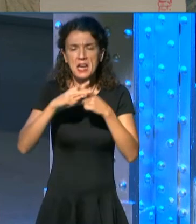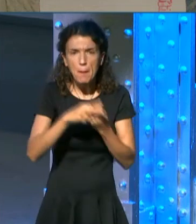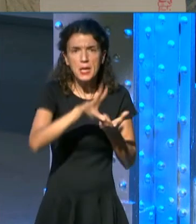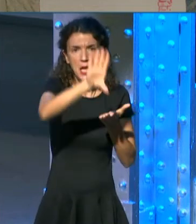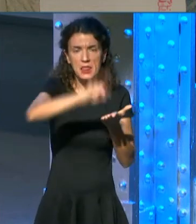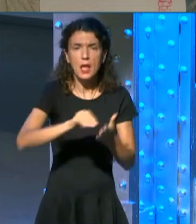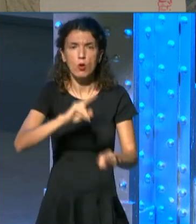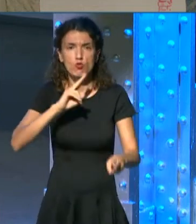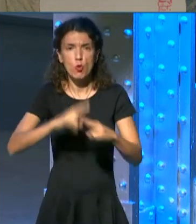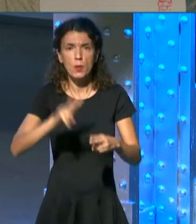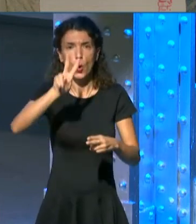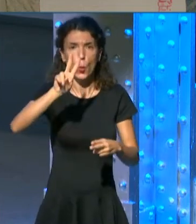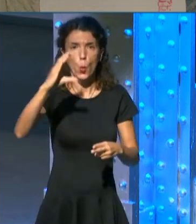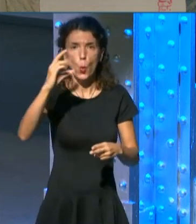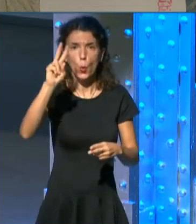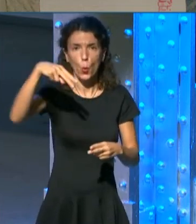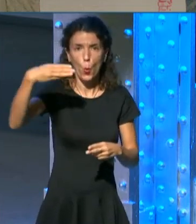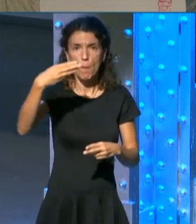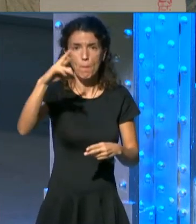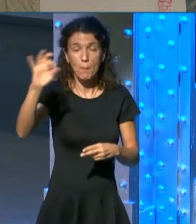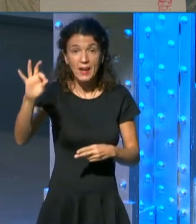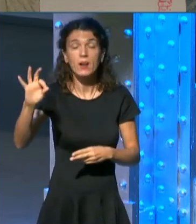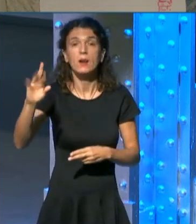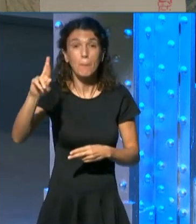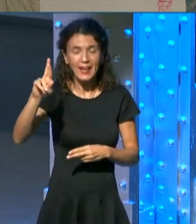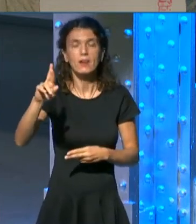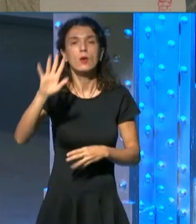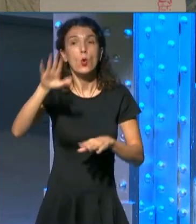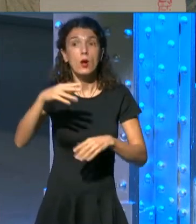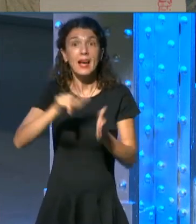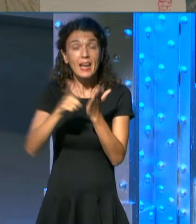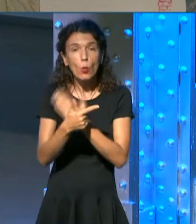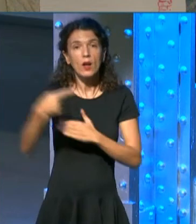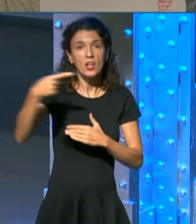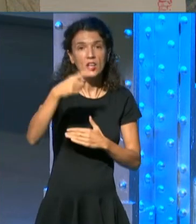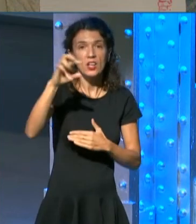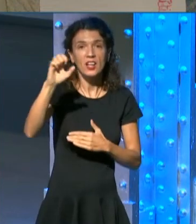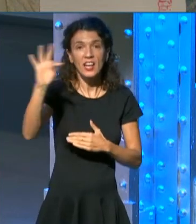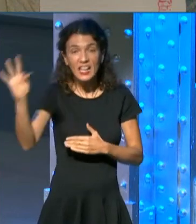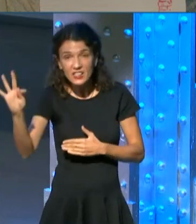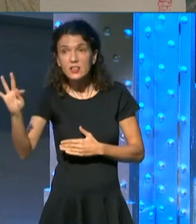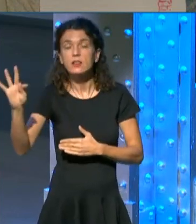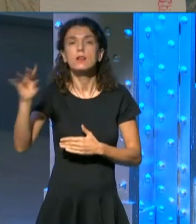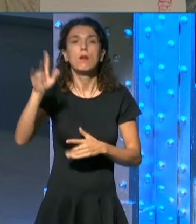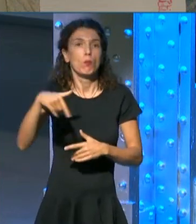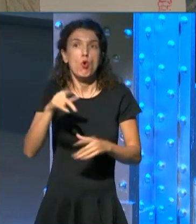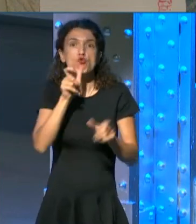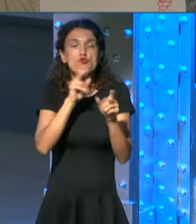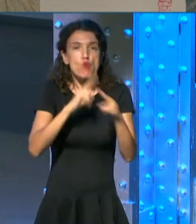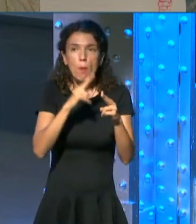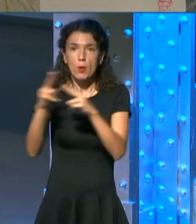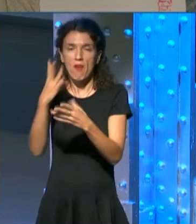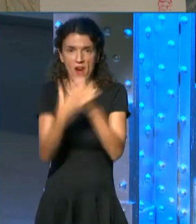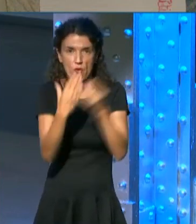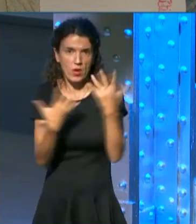que se llamaba Cucumber, pepino, y el lenguaje que había que usar se llamaba Gherkin, pepinillo. Con esos nombres no puede fallar nada. Pues no